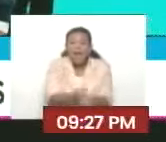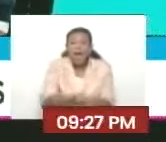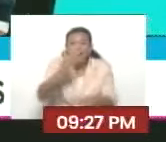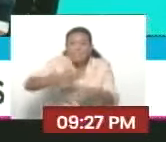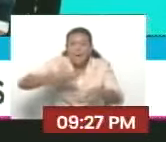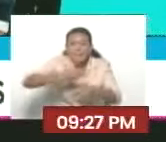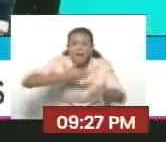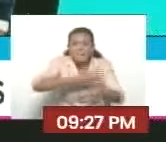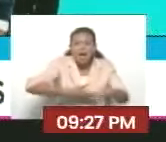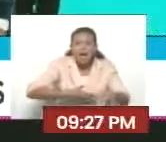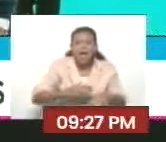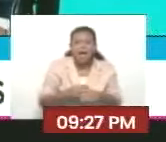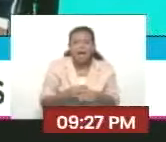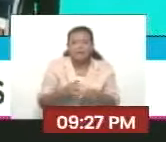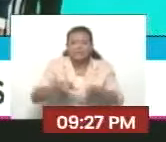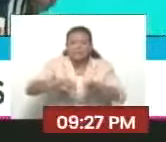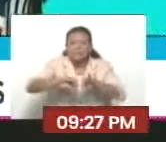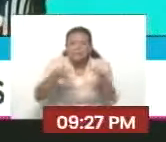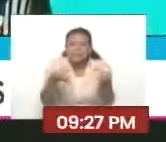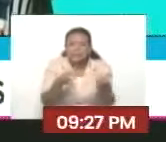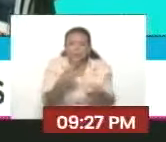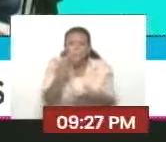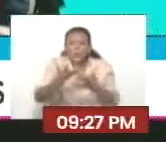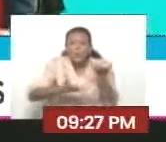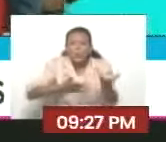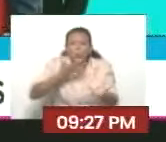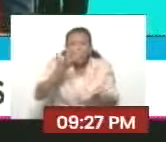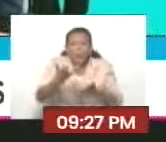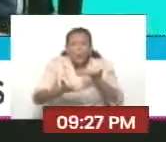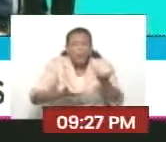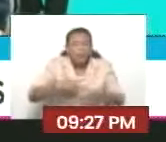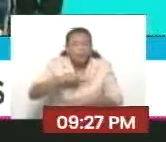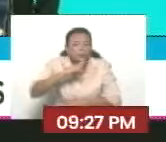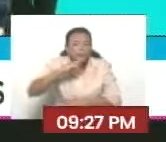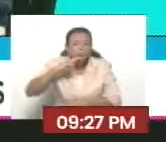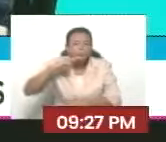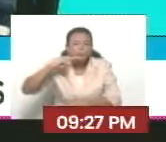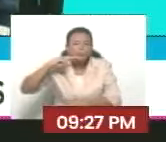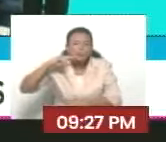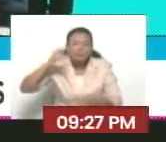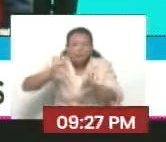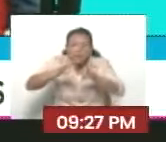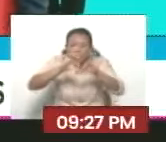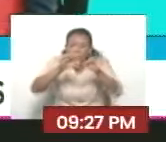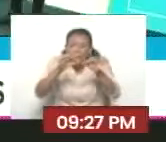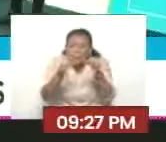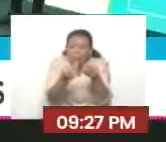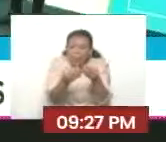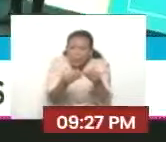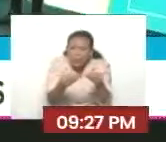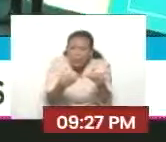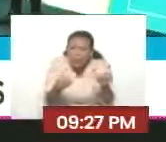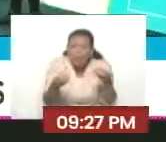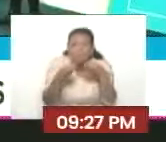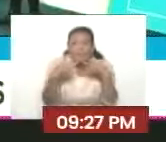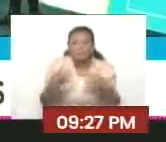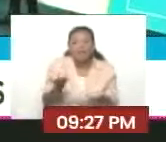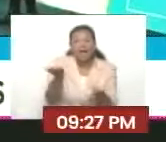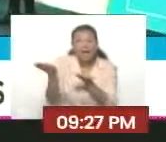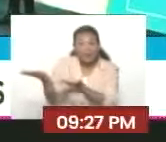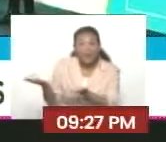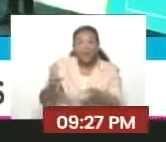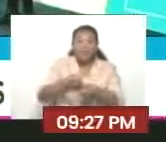picar golfeadito calientico. Ah, y el tequeño hoy tiene que venir también caliente. Y aquí está la ministra,